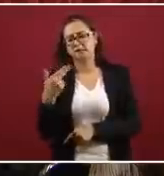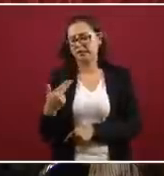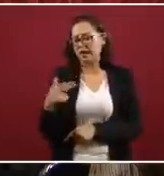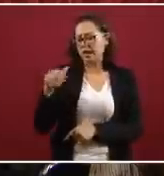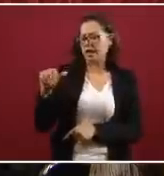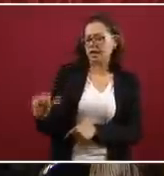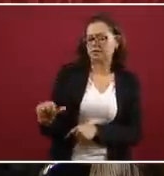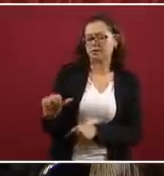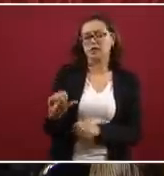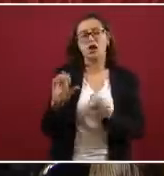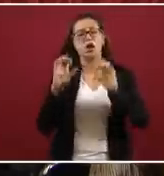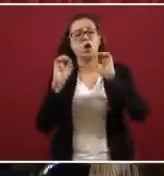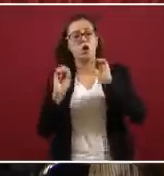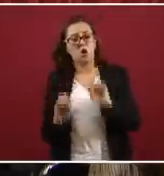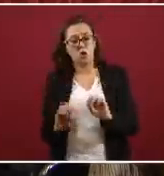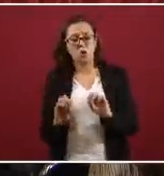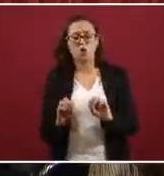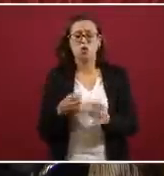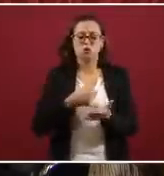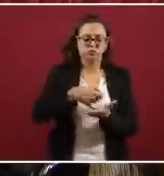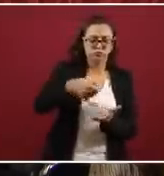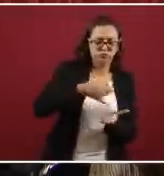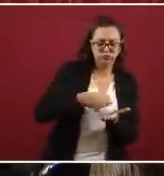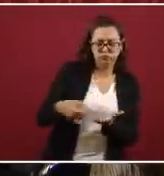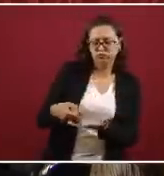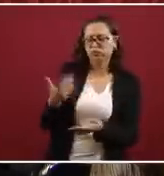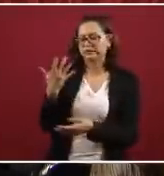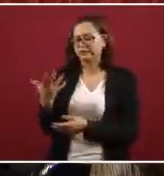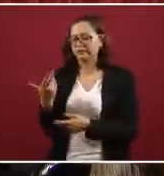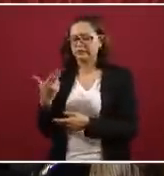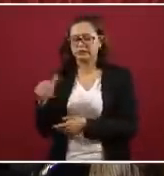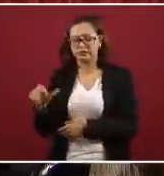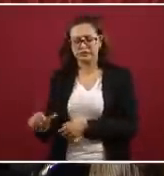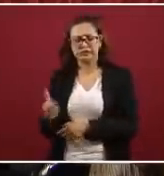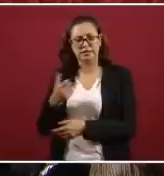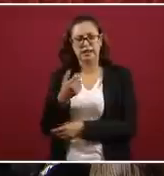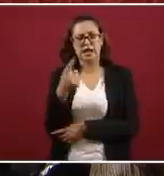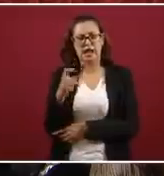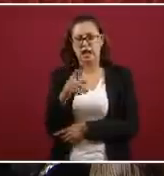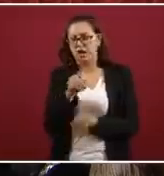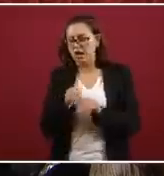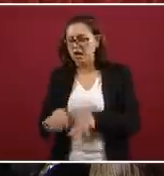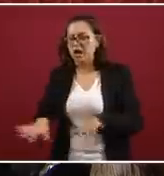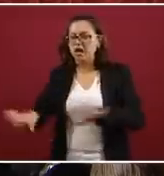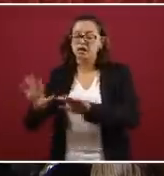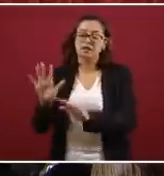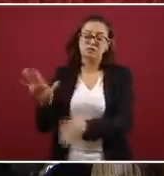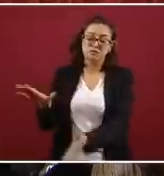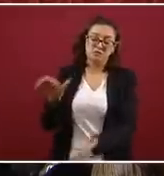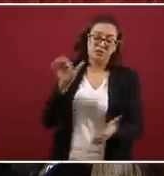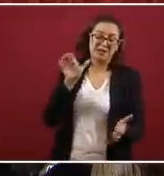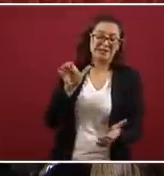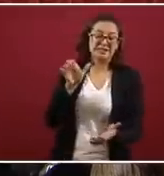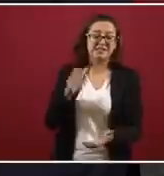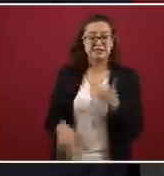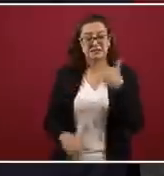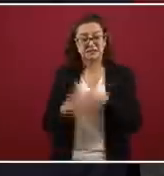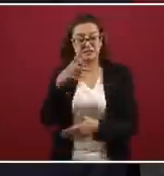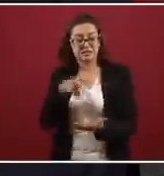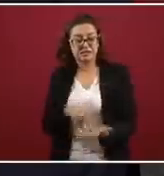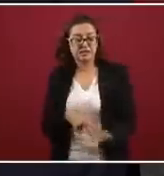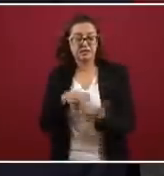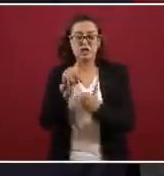temporal o 5 de riego y comprando con un límite de 15 toneladas. Sin embargo,